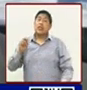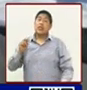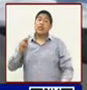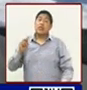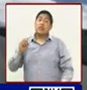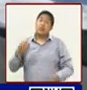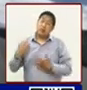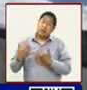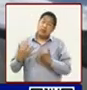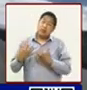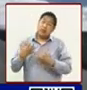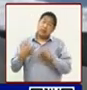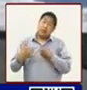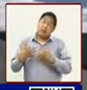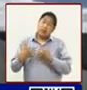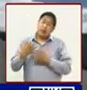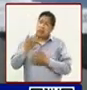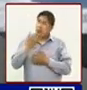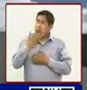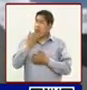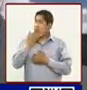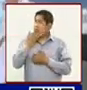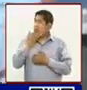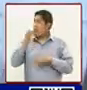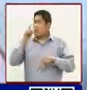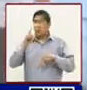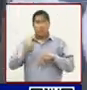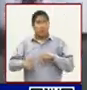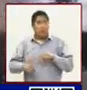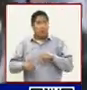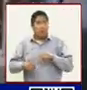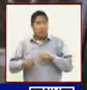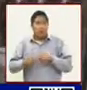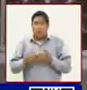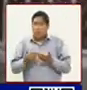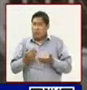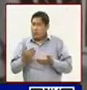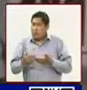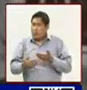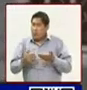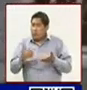explicación de qué le habría podido suceder a su ser querido.